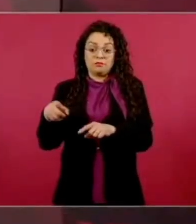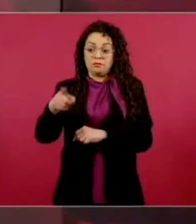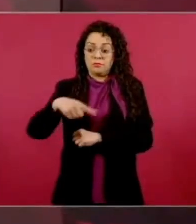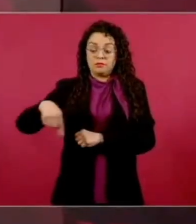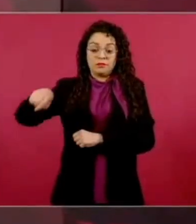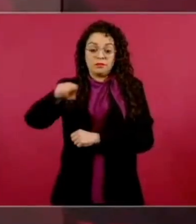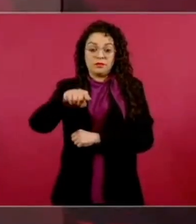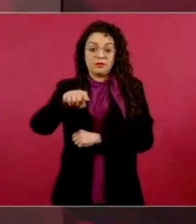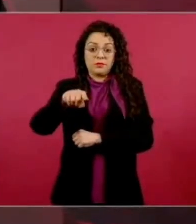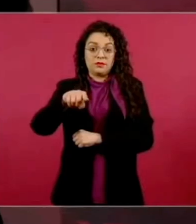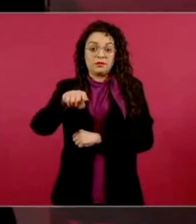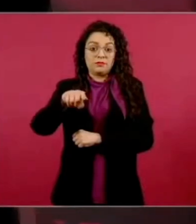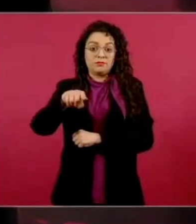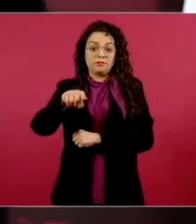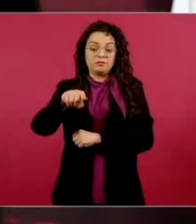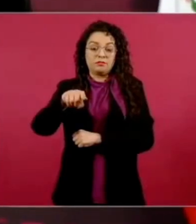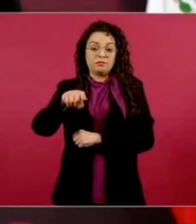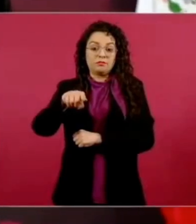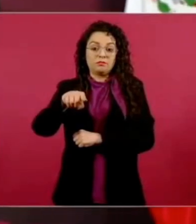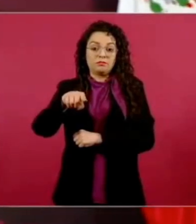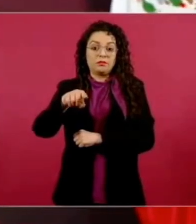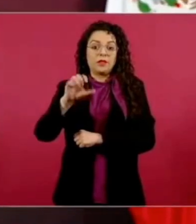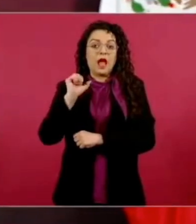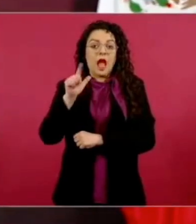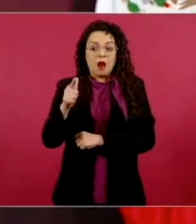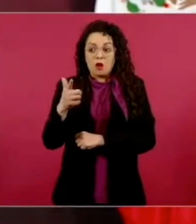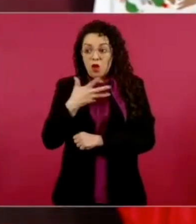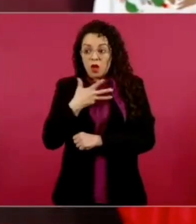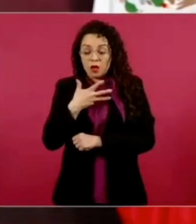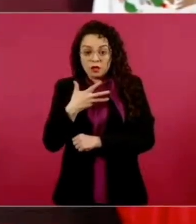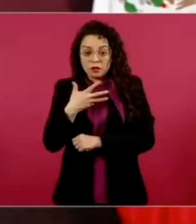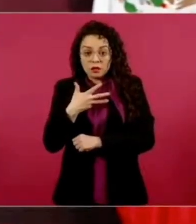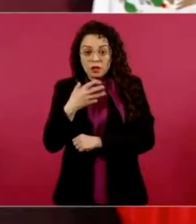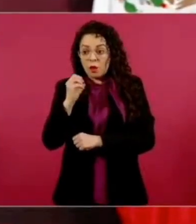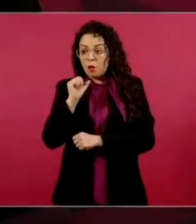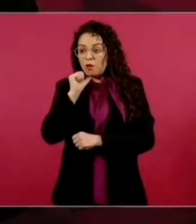le ha ido mal, tiene mala suerte,